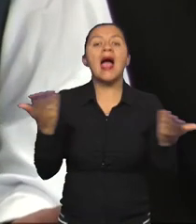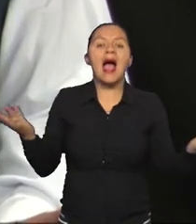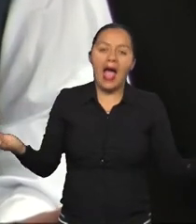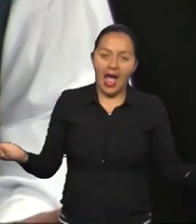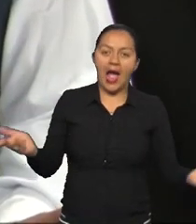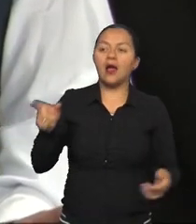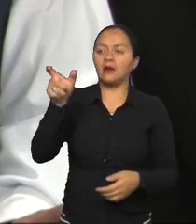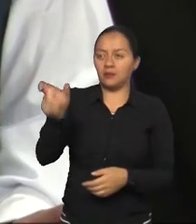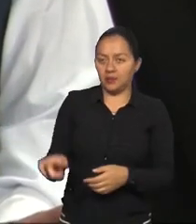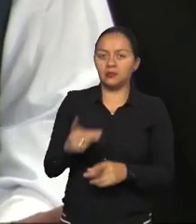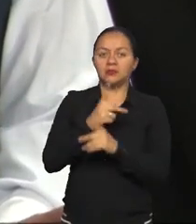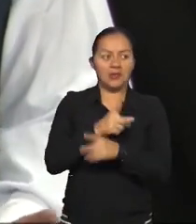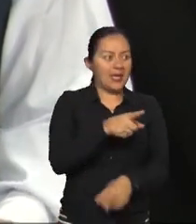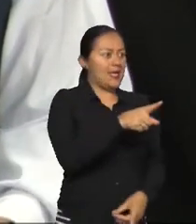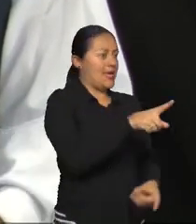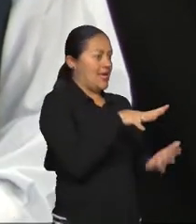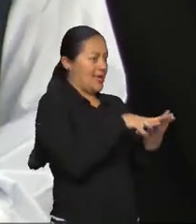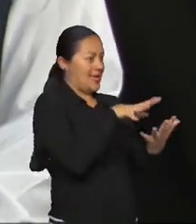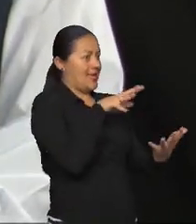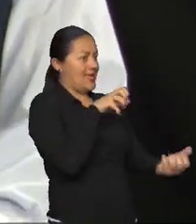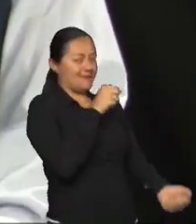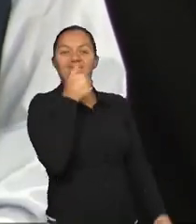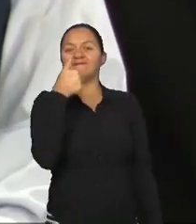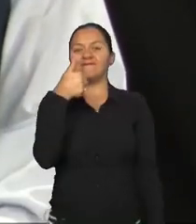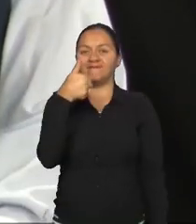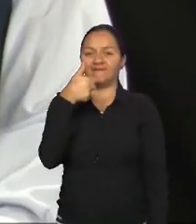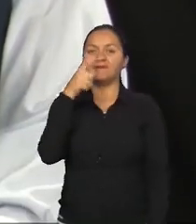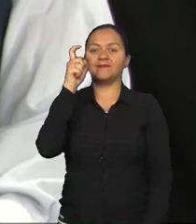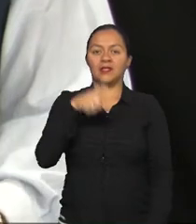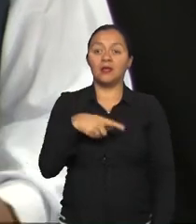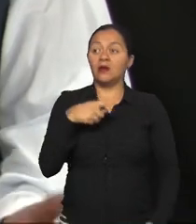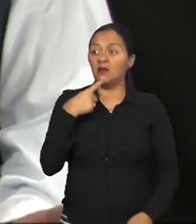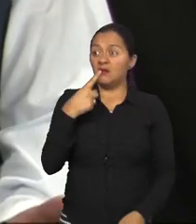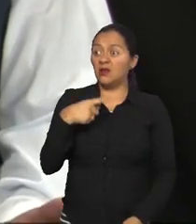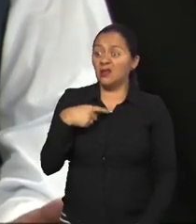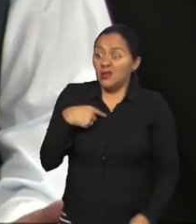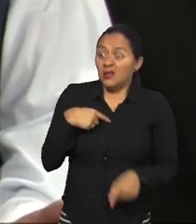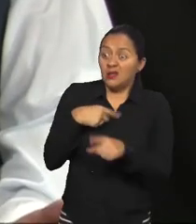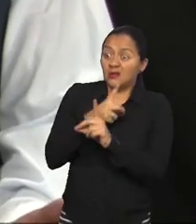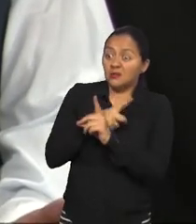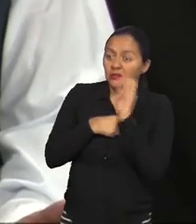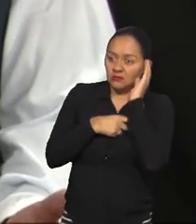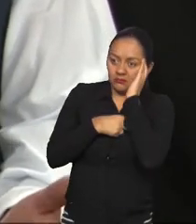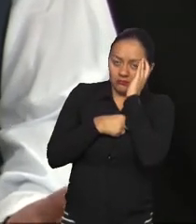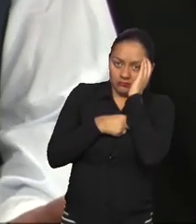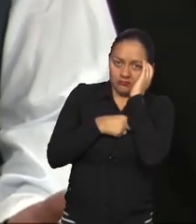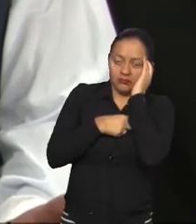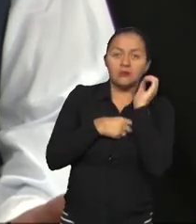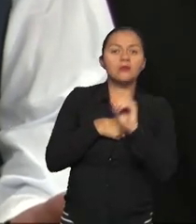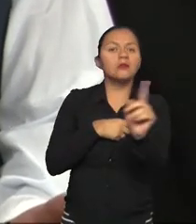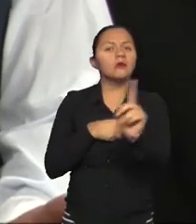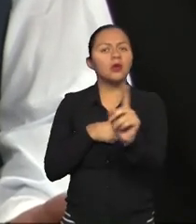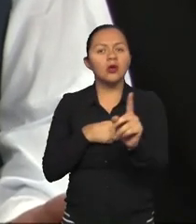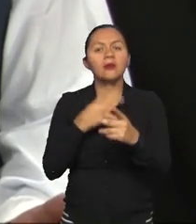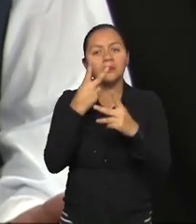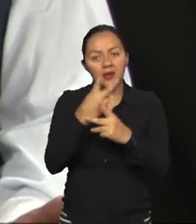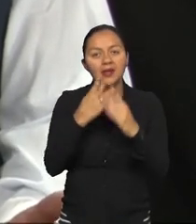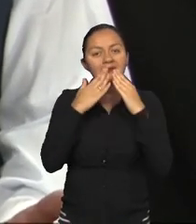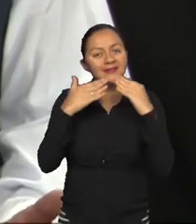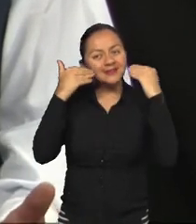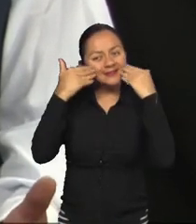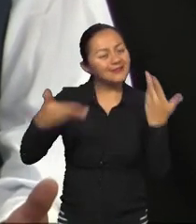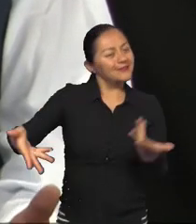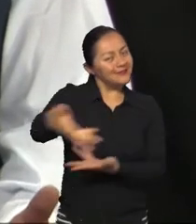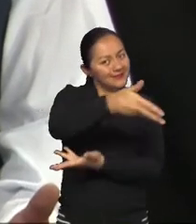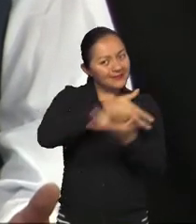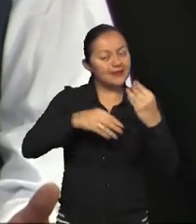diversidad que una persona con discapacidad sea vista sin alzar las cejas y conversar como todo el mundo sobre sus posibilidades,